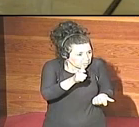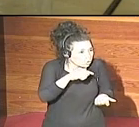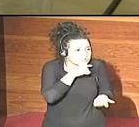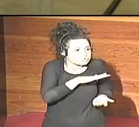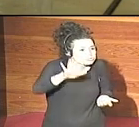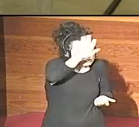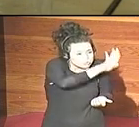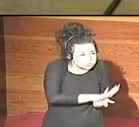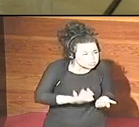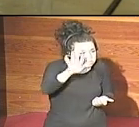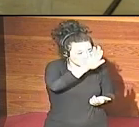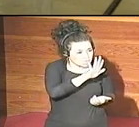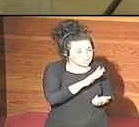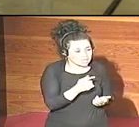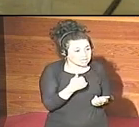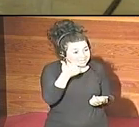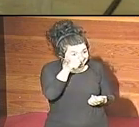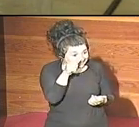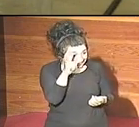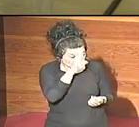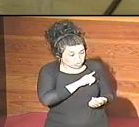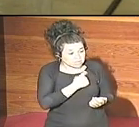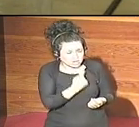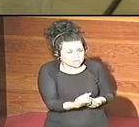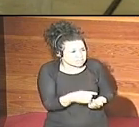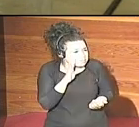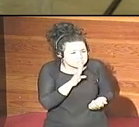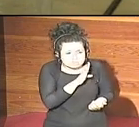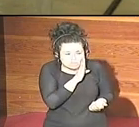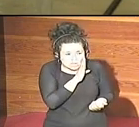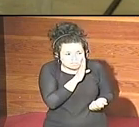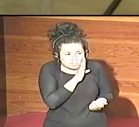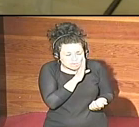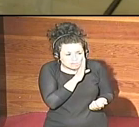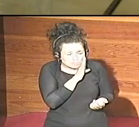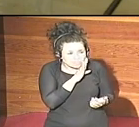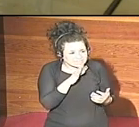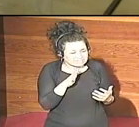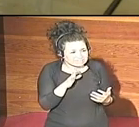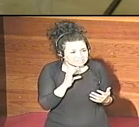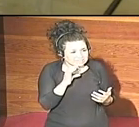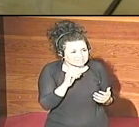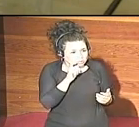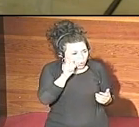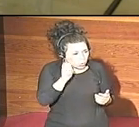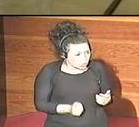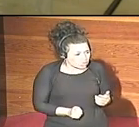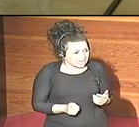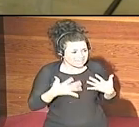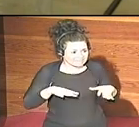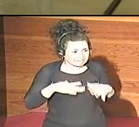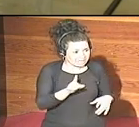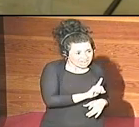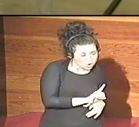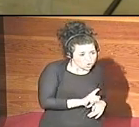Rusia, y él está diciendo a su madre: mamá, es que estamos en Crimea, ahí estamos en Ucrania, no estoy en Crimea. Y la